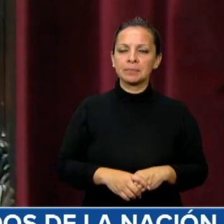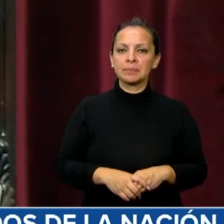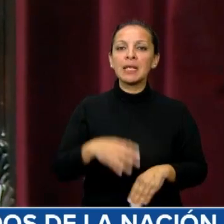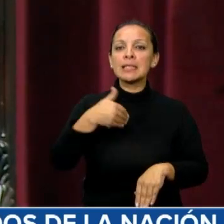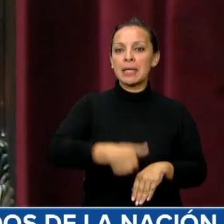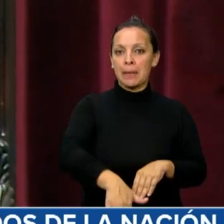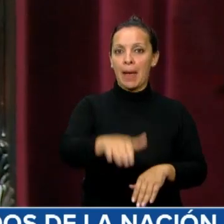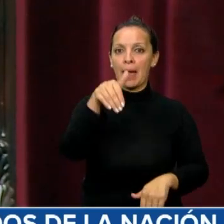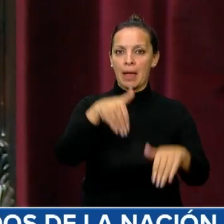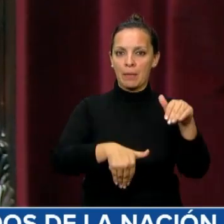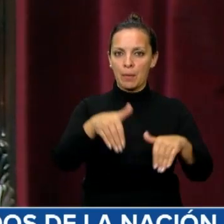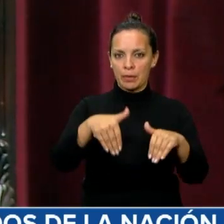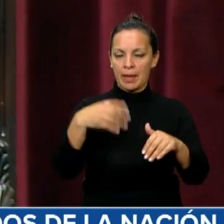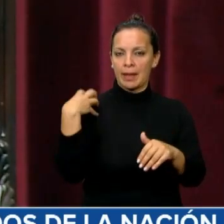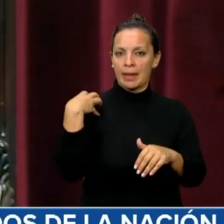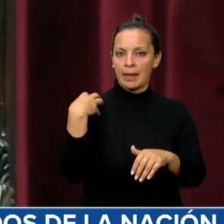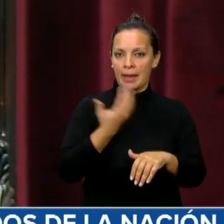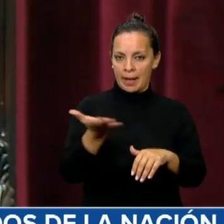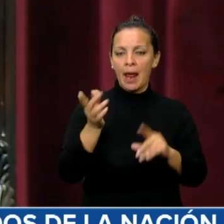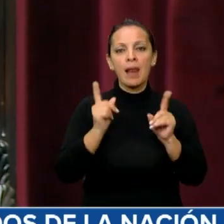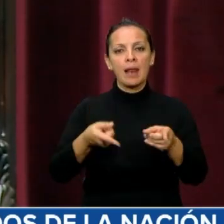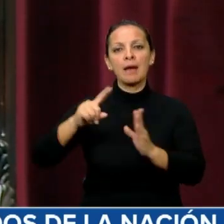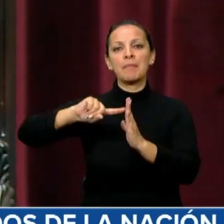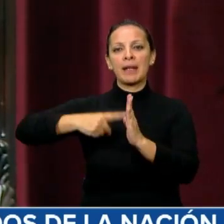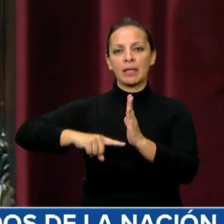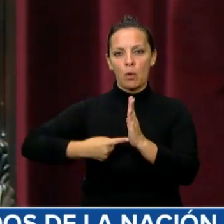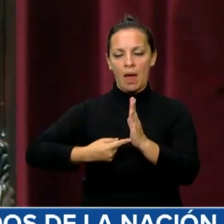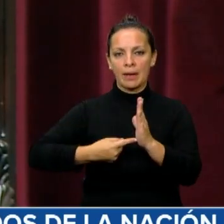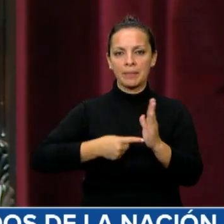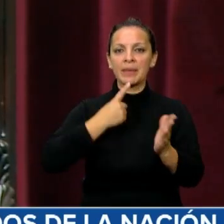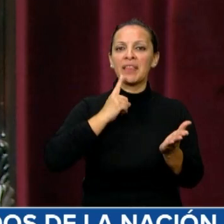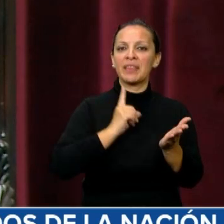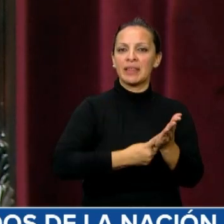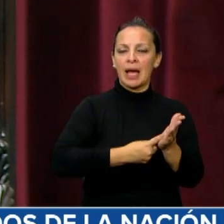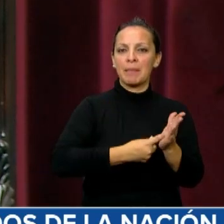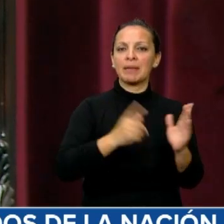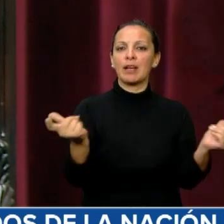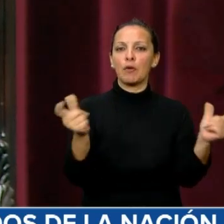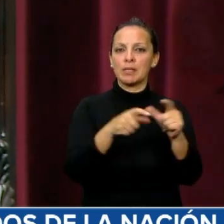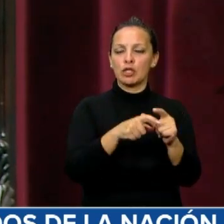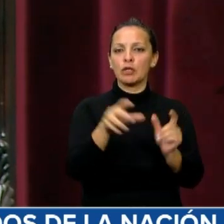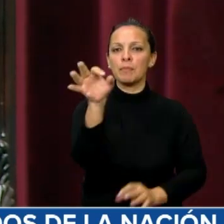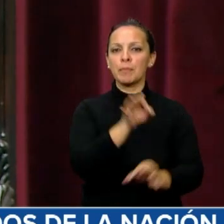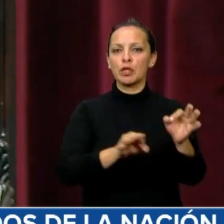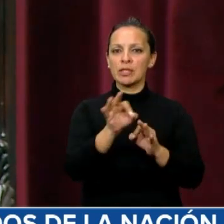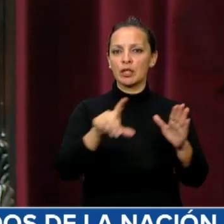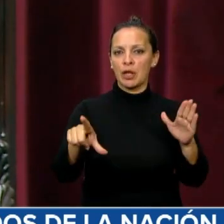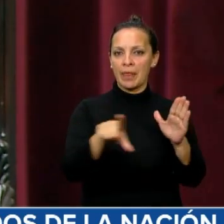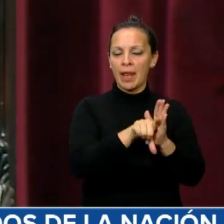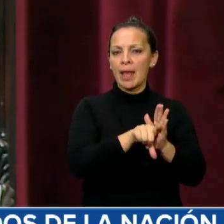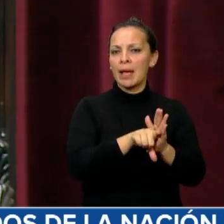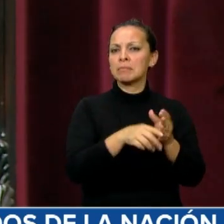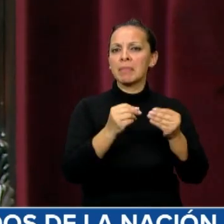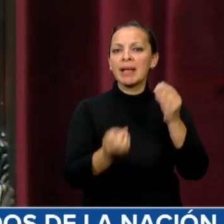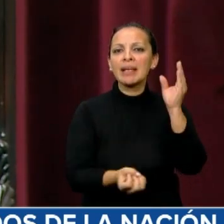va a votar en general y en particular el dictamen de las comisiones recaído en el proyecto de ley por el